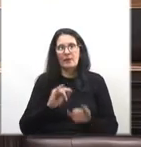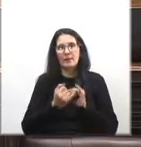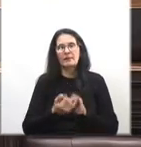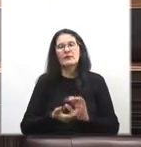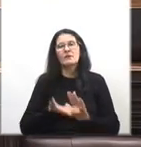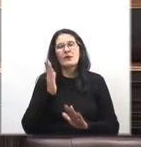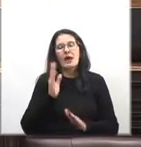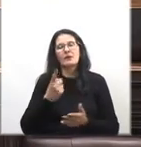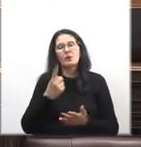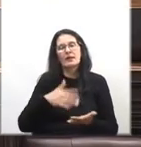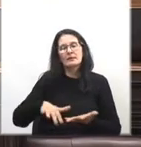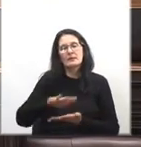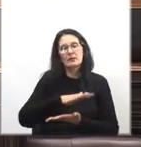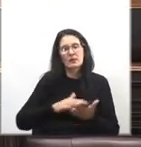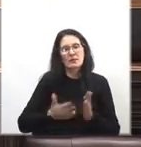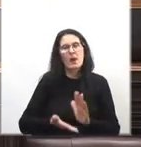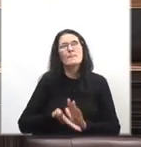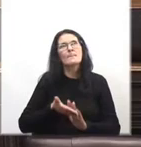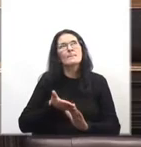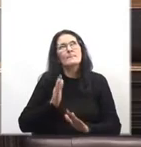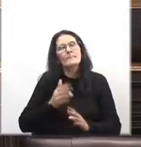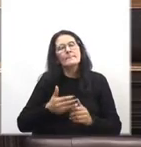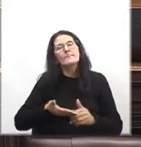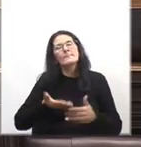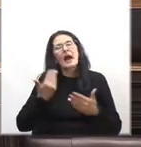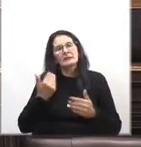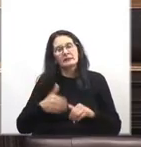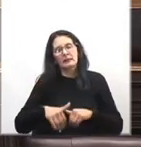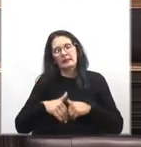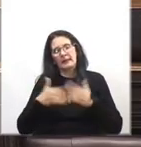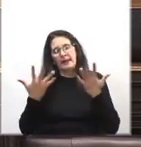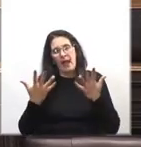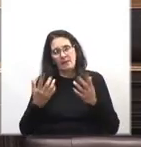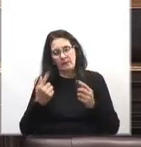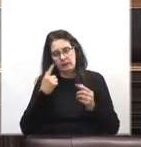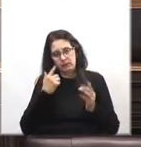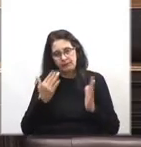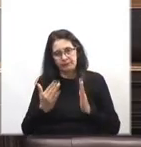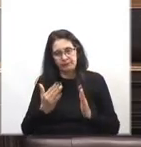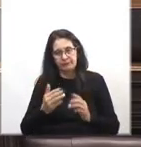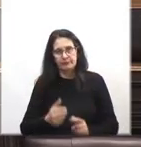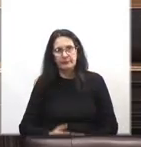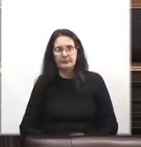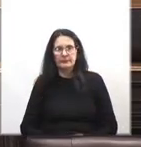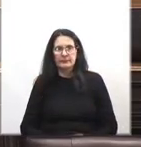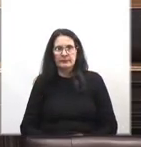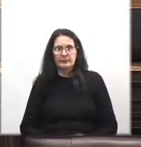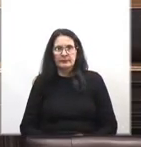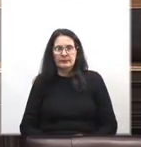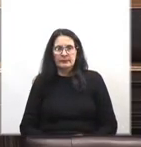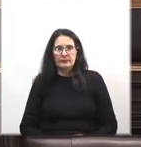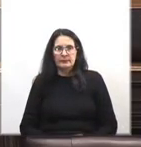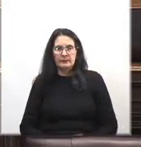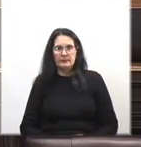generar una situación todavía más grave y explosiva en las cámaras.